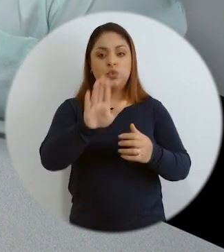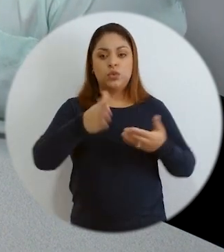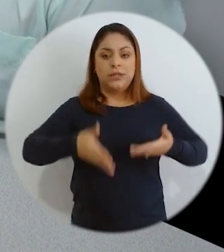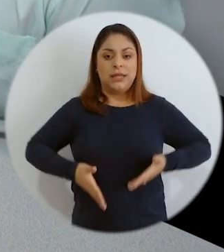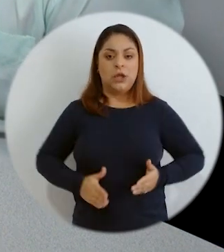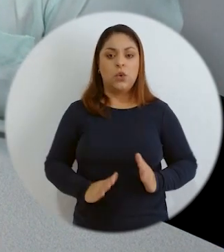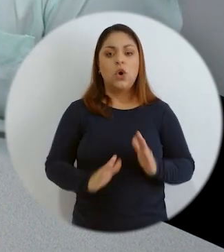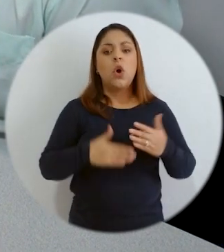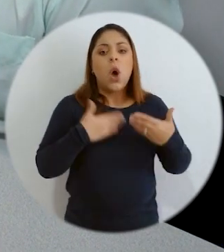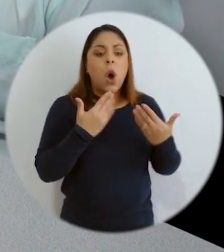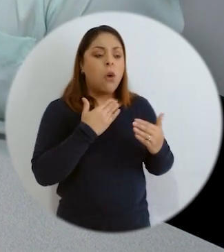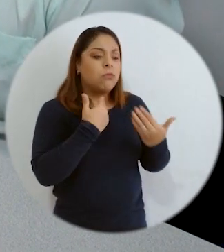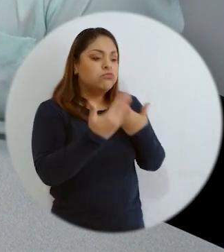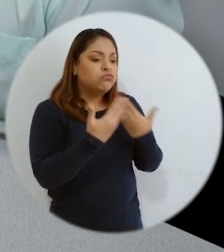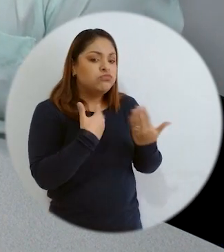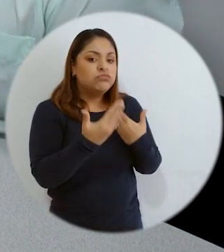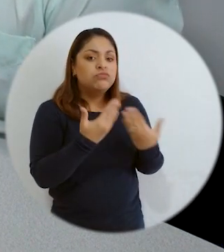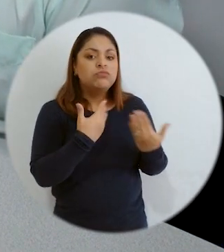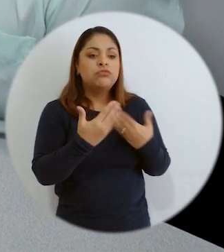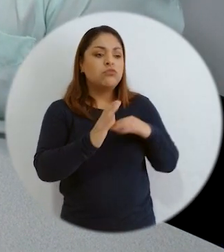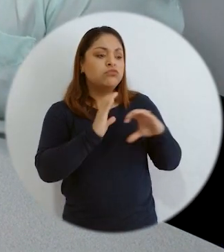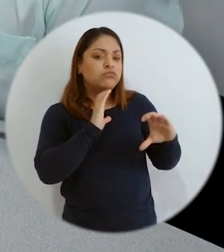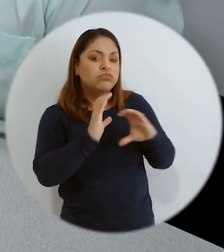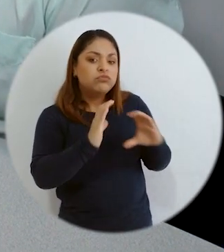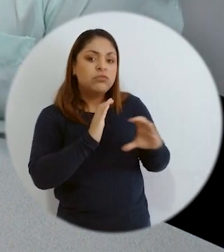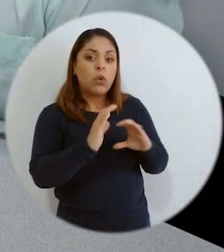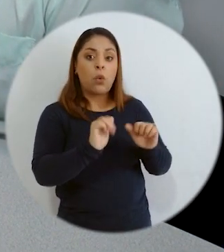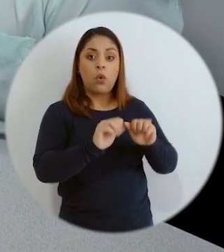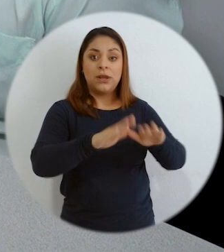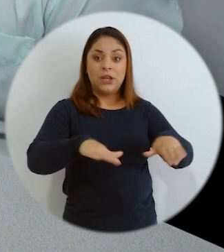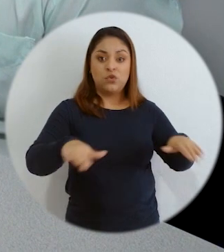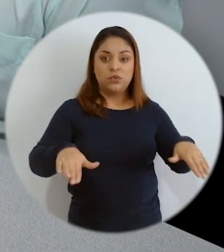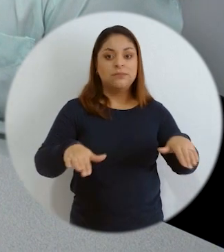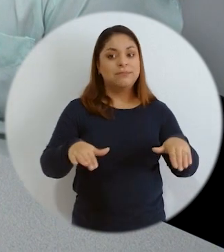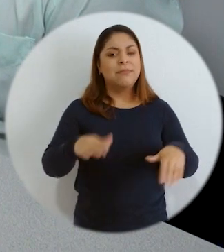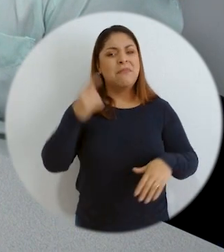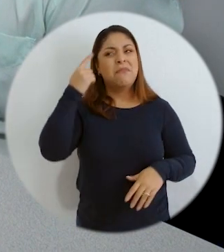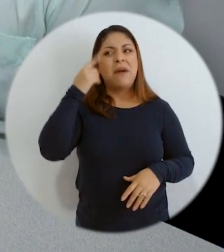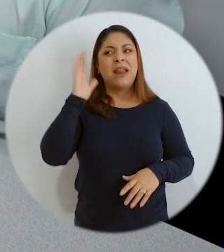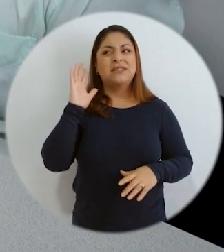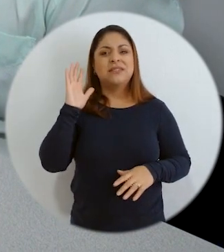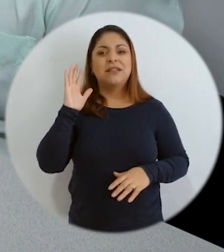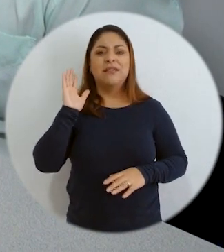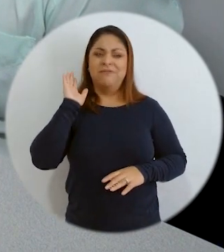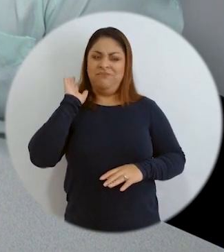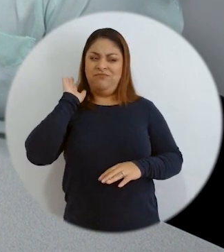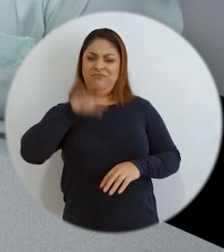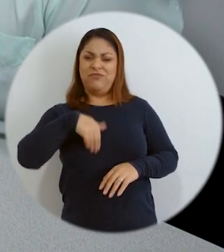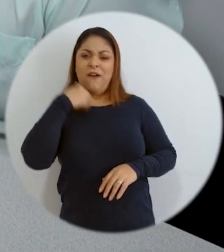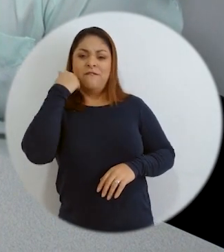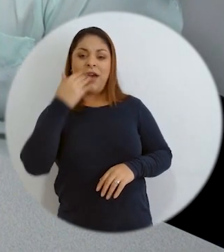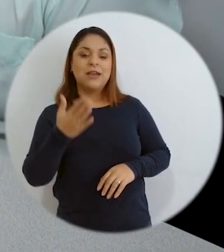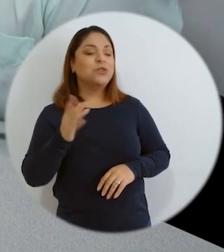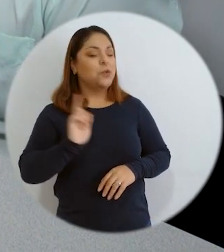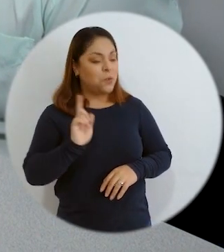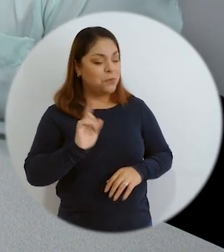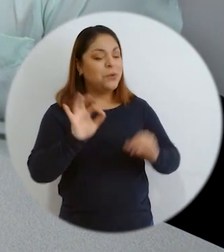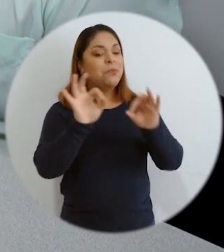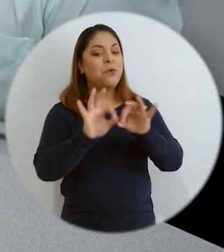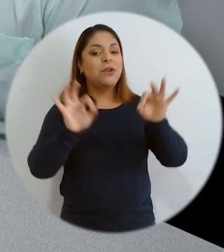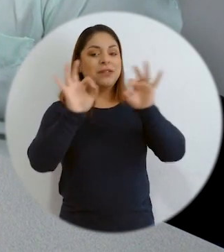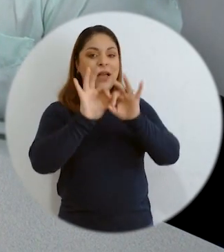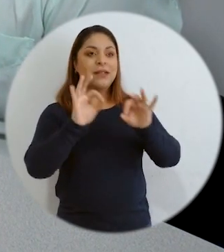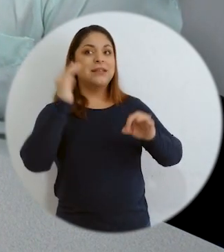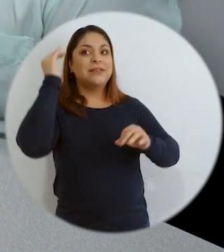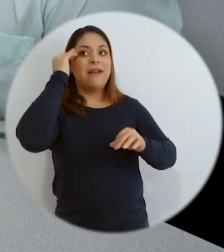sus hijos, cómo interactuar con ellos, cómo conversar con ellos, parece algo muy simple y puede ser que a la larga lo sea, pero estas